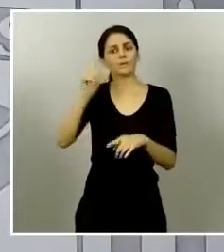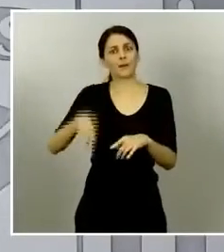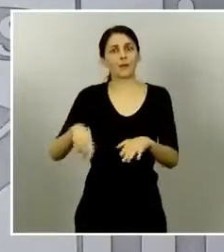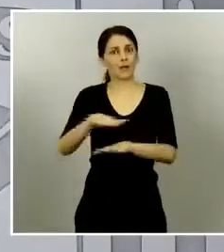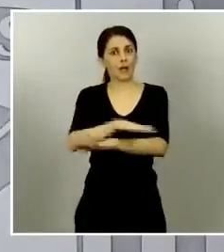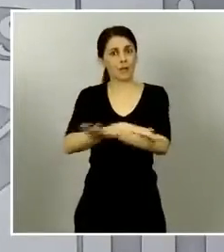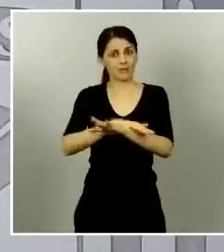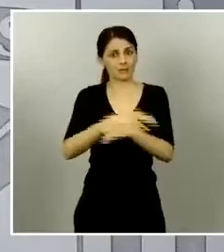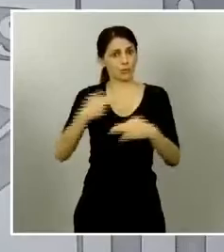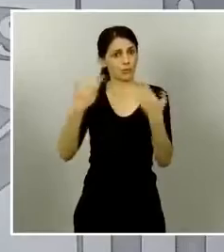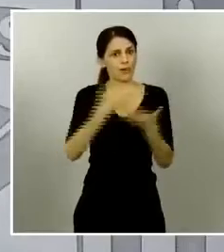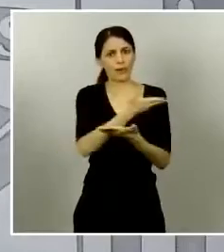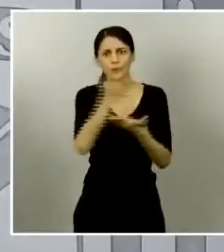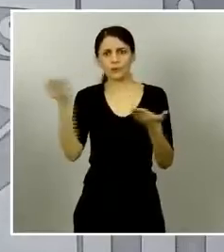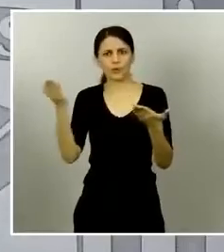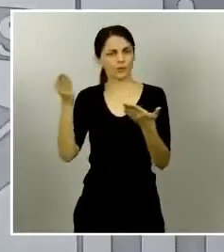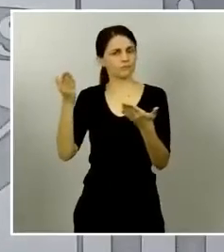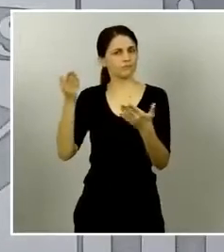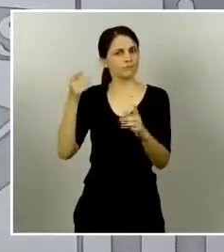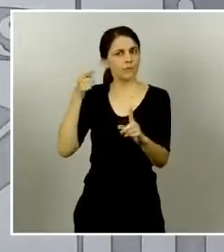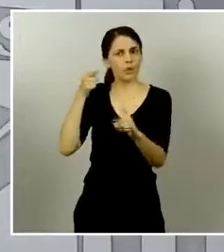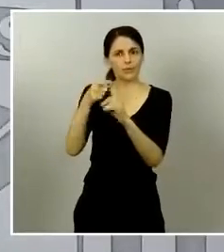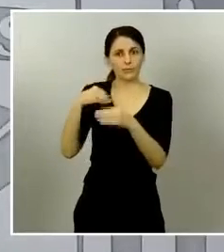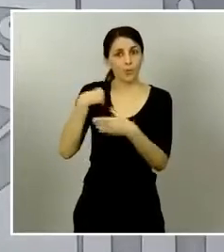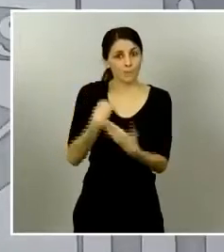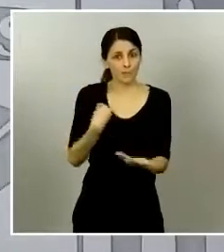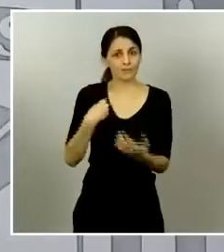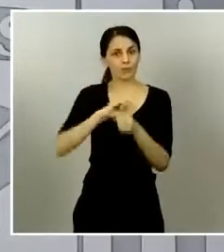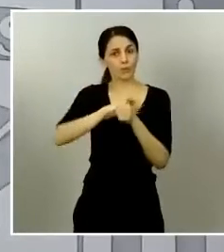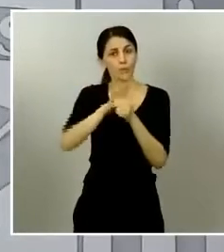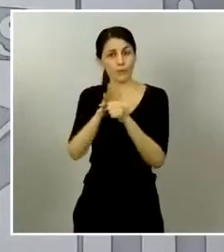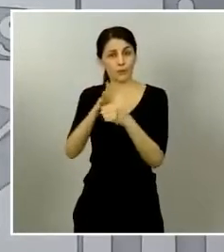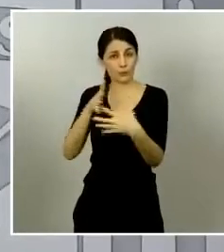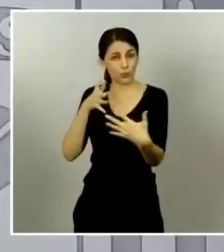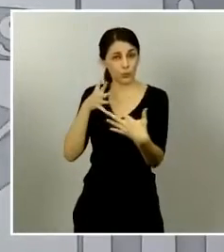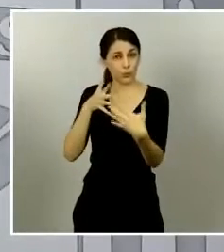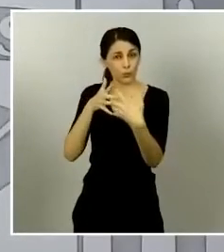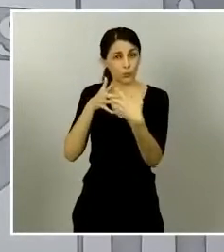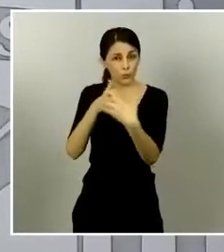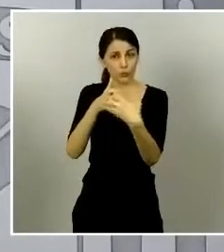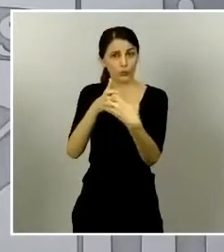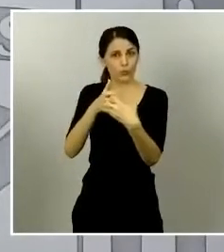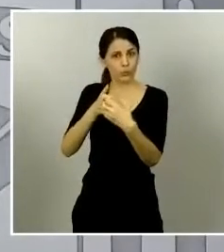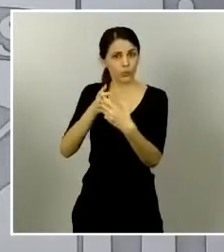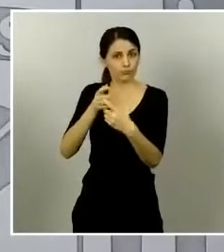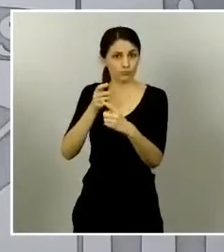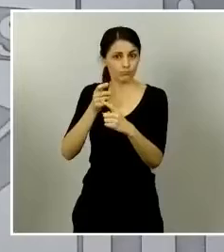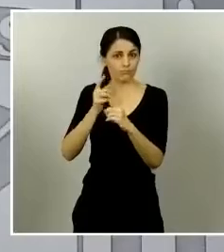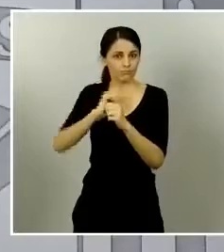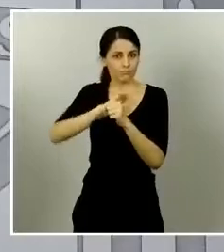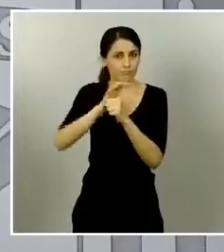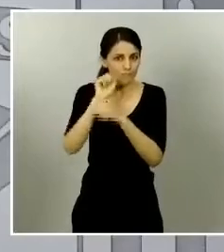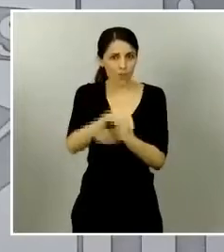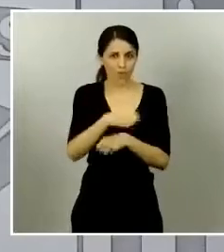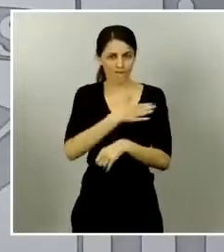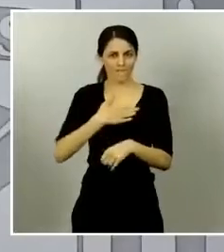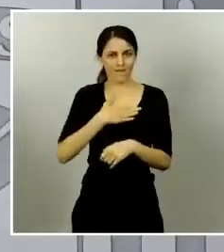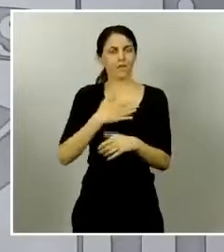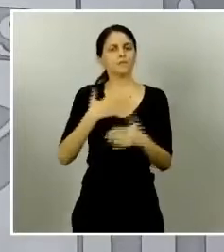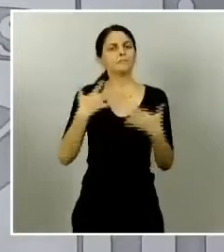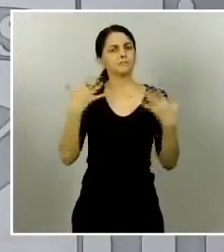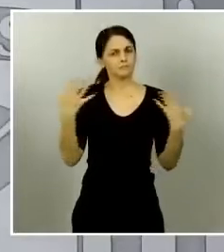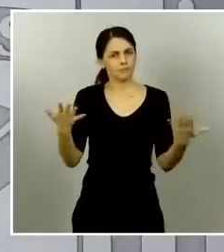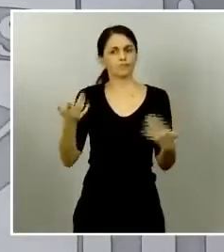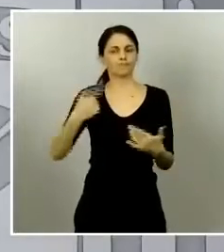del tiempo, de la capacidad que dedican todas las administraciones justamente a luchar contra el virus, realmente